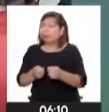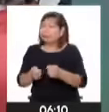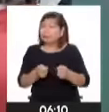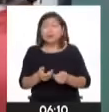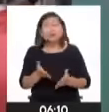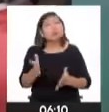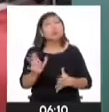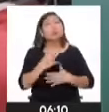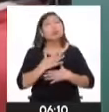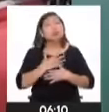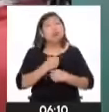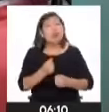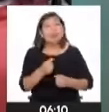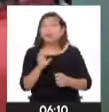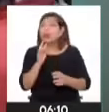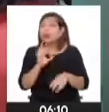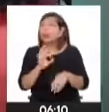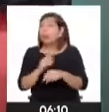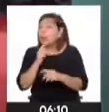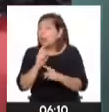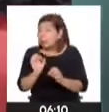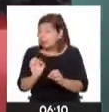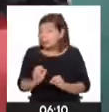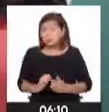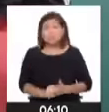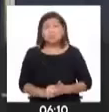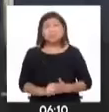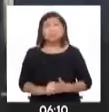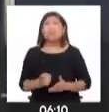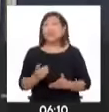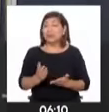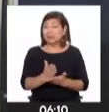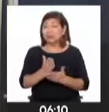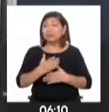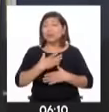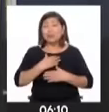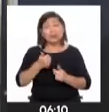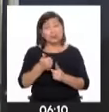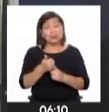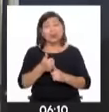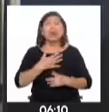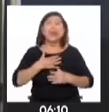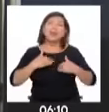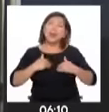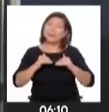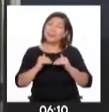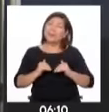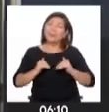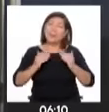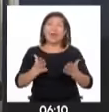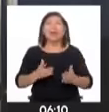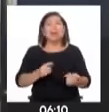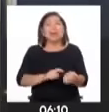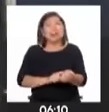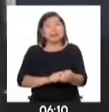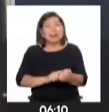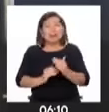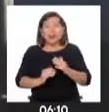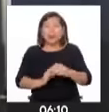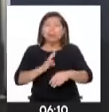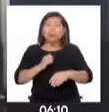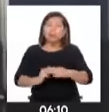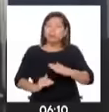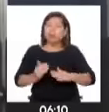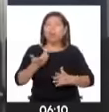la salud del ex jefe de Estado. Tiene problemas de salud propios de su edad, tiene hipertensión,